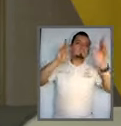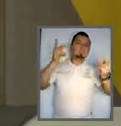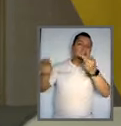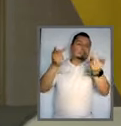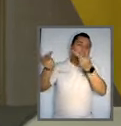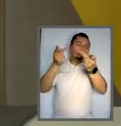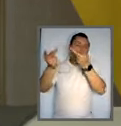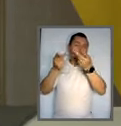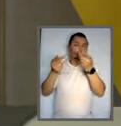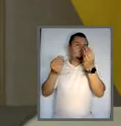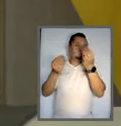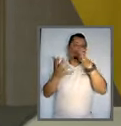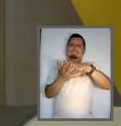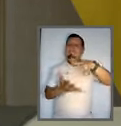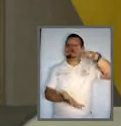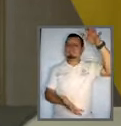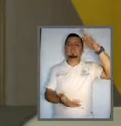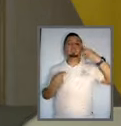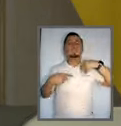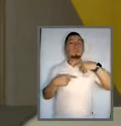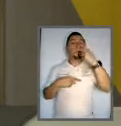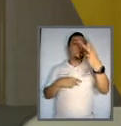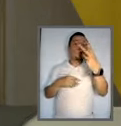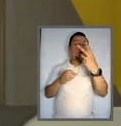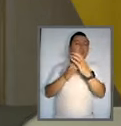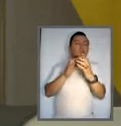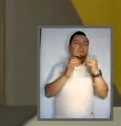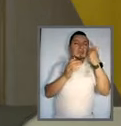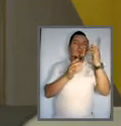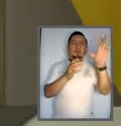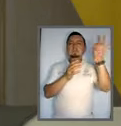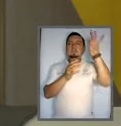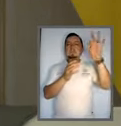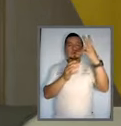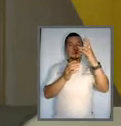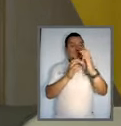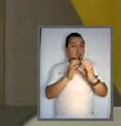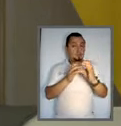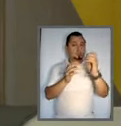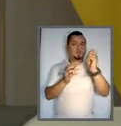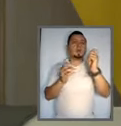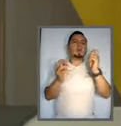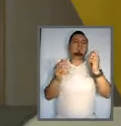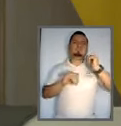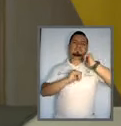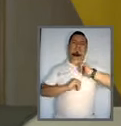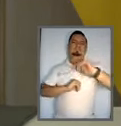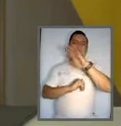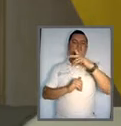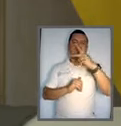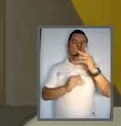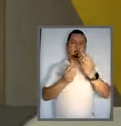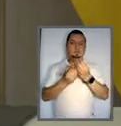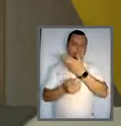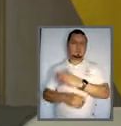que se tomó esta decisión. Y hay dos en específico que creo que vale la pena aclarar por su especificidad por parte de la Secretaría de